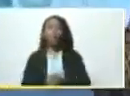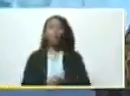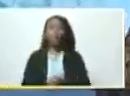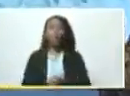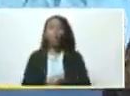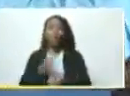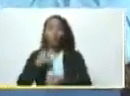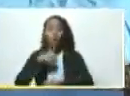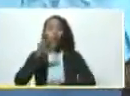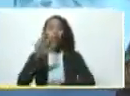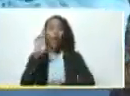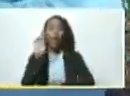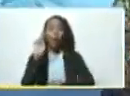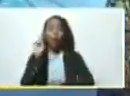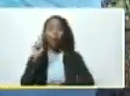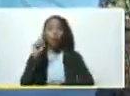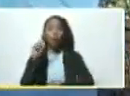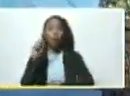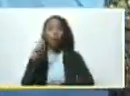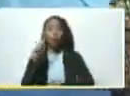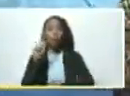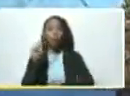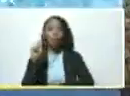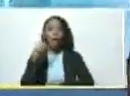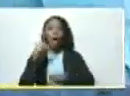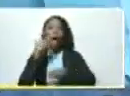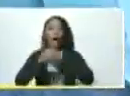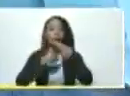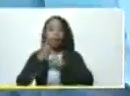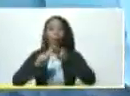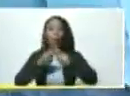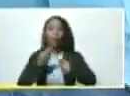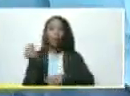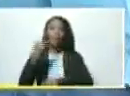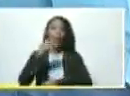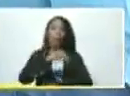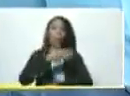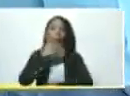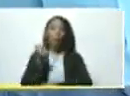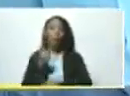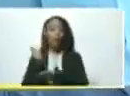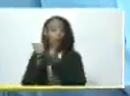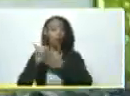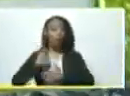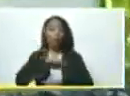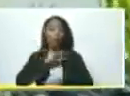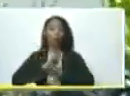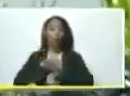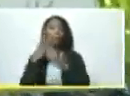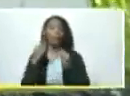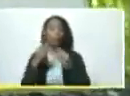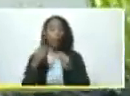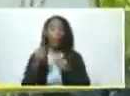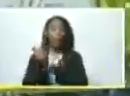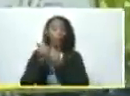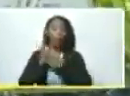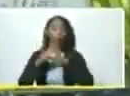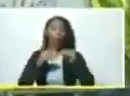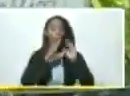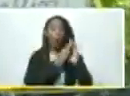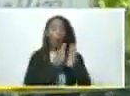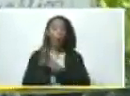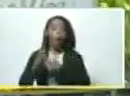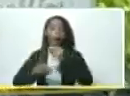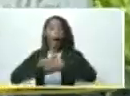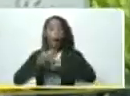la 3R.net para hacer las cosas cada vez mejor. Y ayudarnos a nosotros, porque bastante nos ha ayudado con toda la organización que